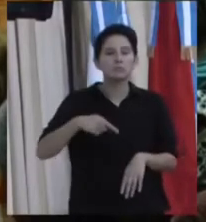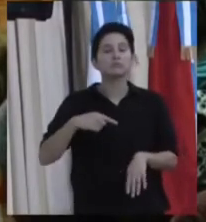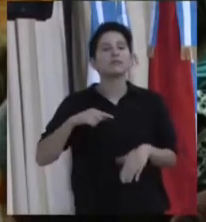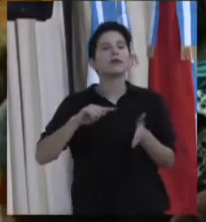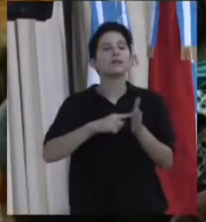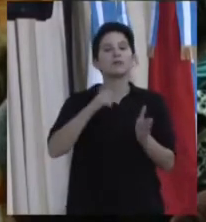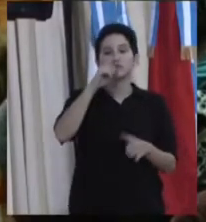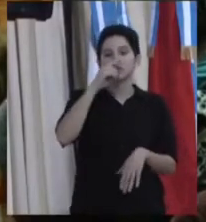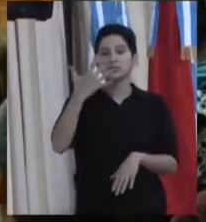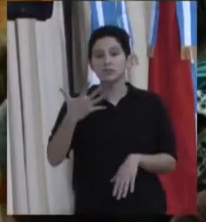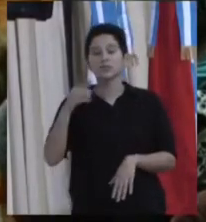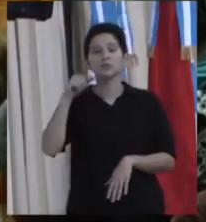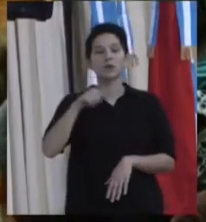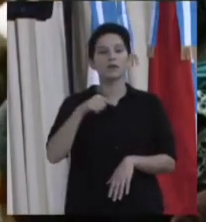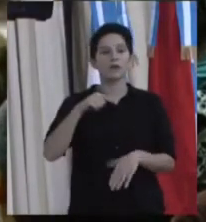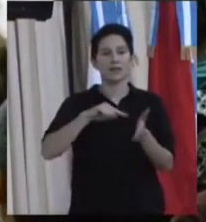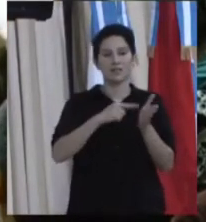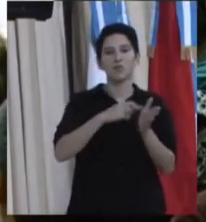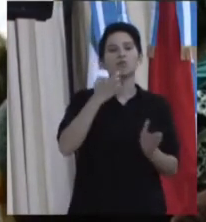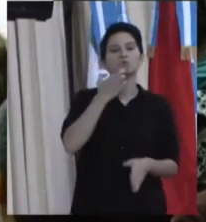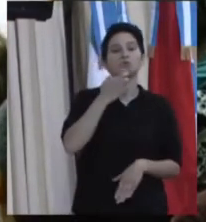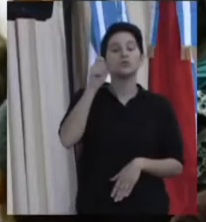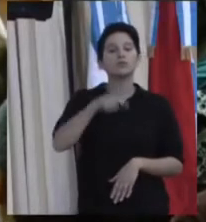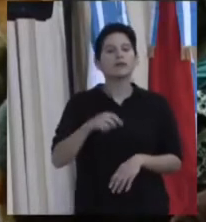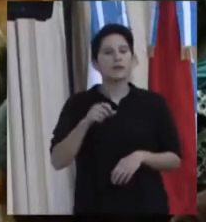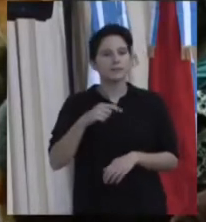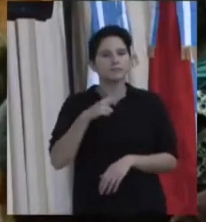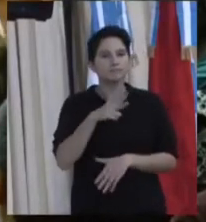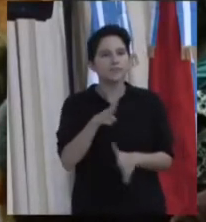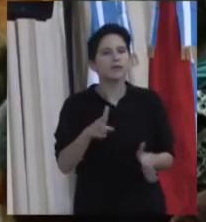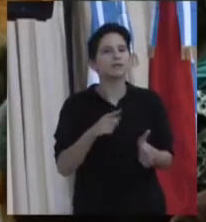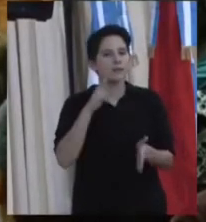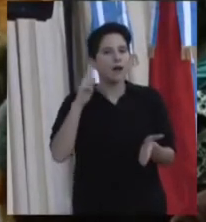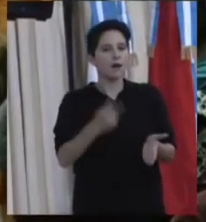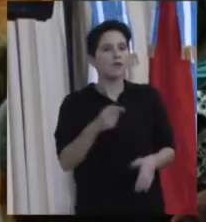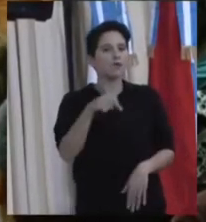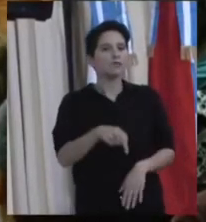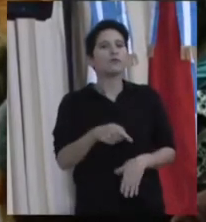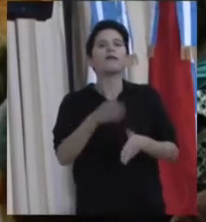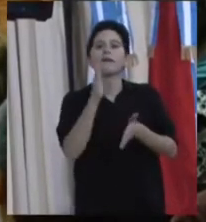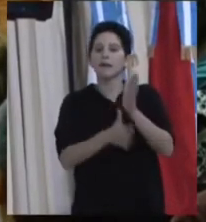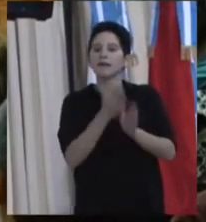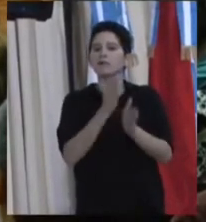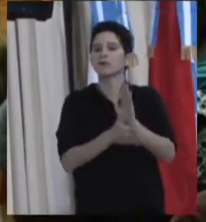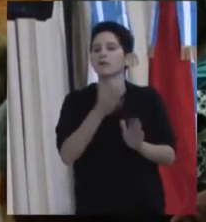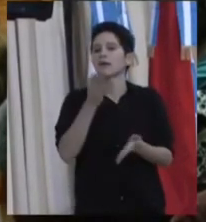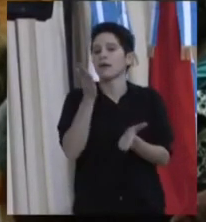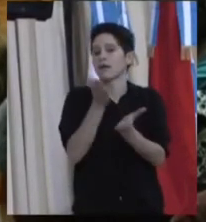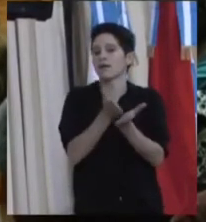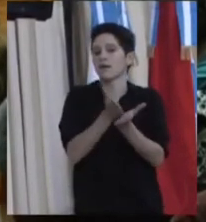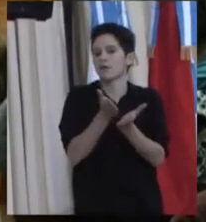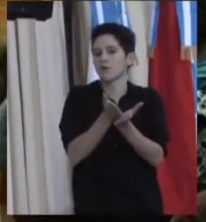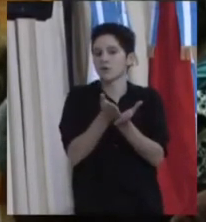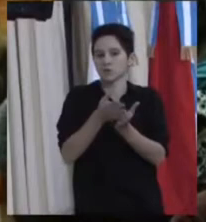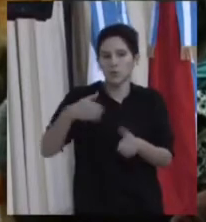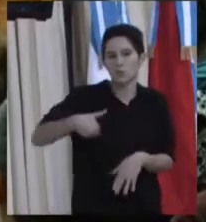artículo 75, inciso 19, expresamente se reconoce la gratuidad y equidad de la educación pública